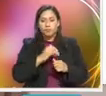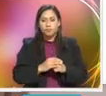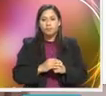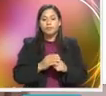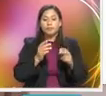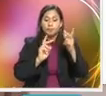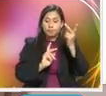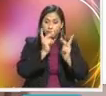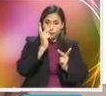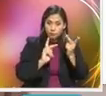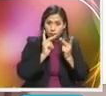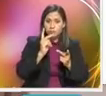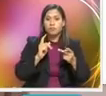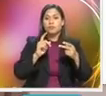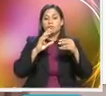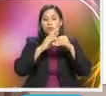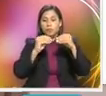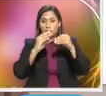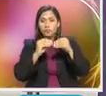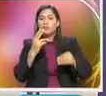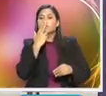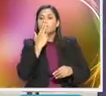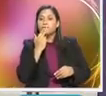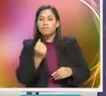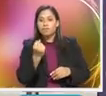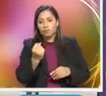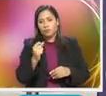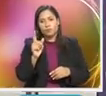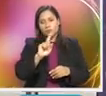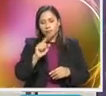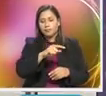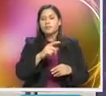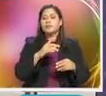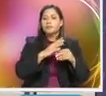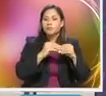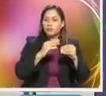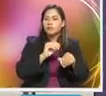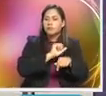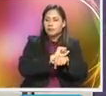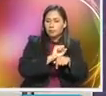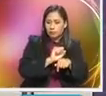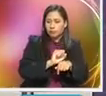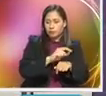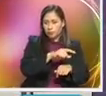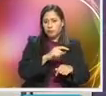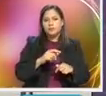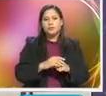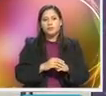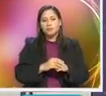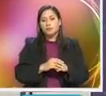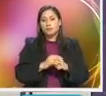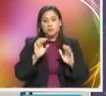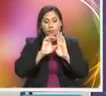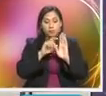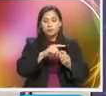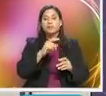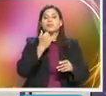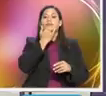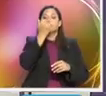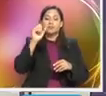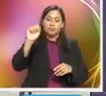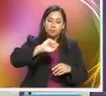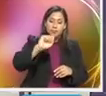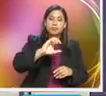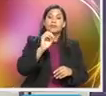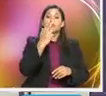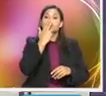las verduras o las frutas más dulces. Entonces empecemos con las más sencillas. Otro gran error, agregarle sal o